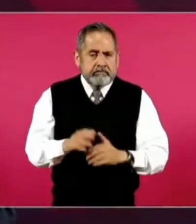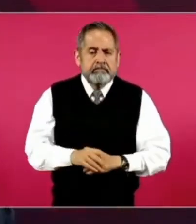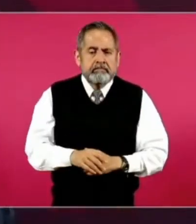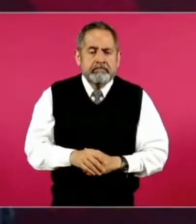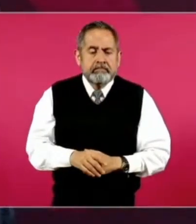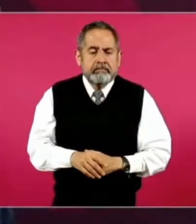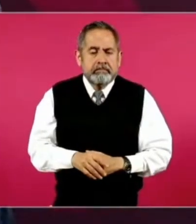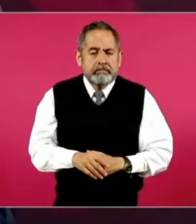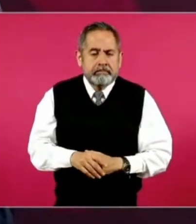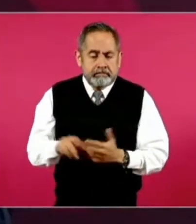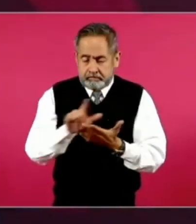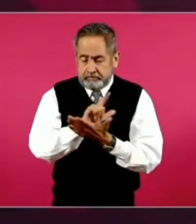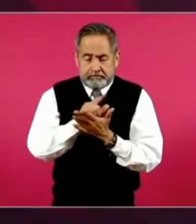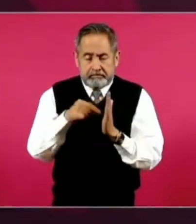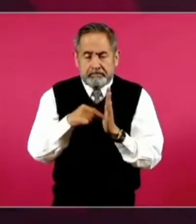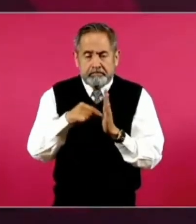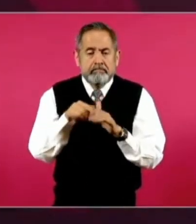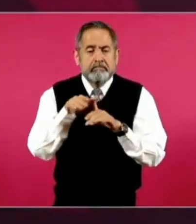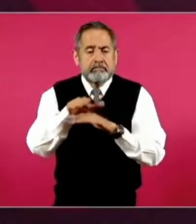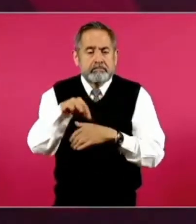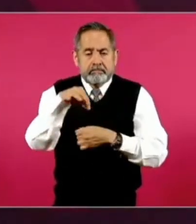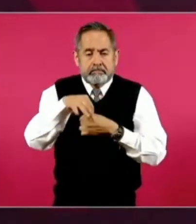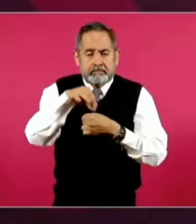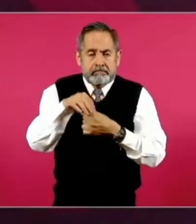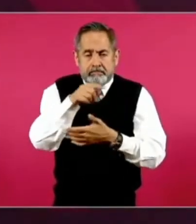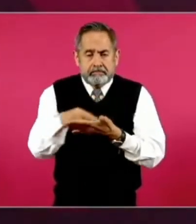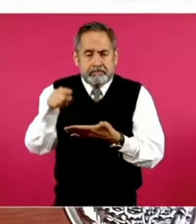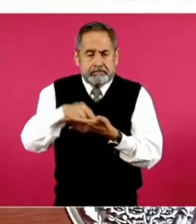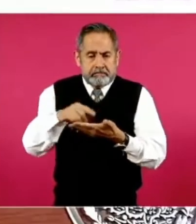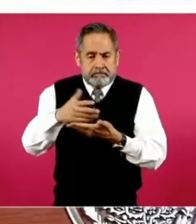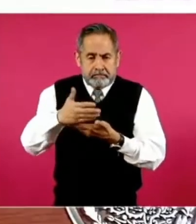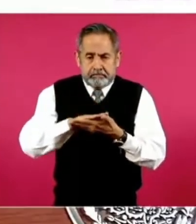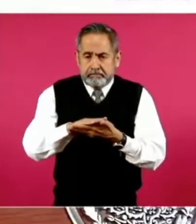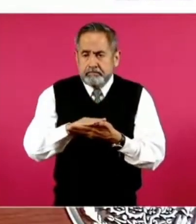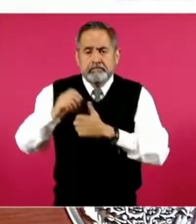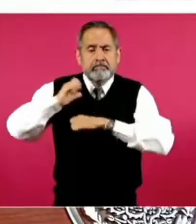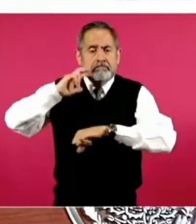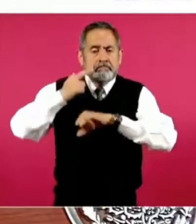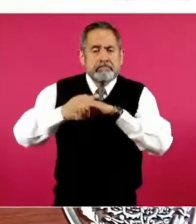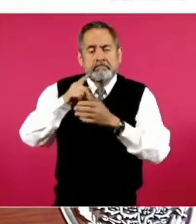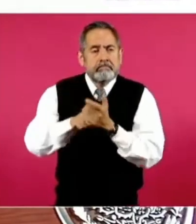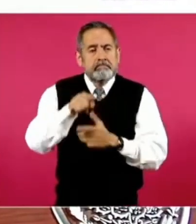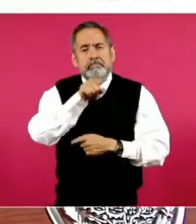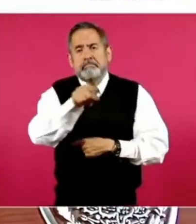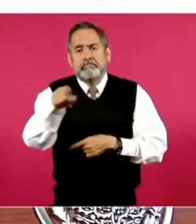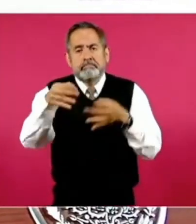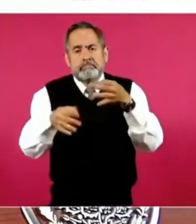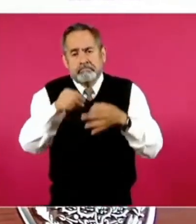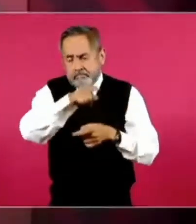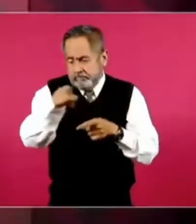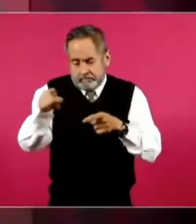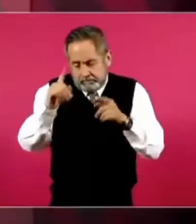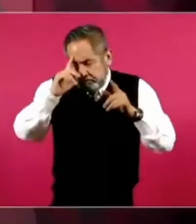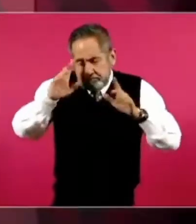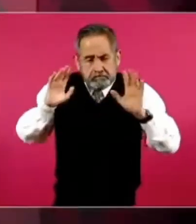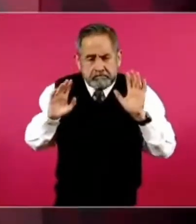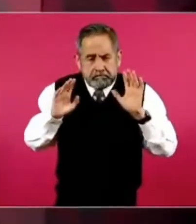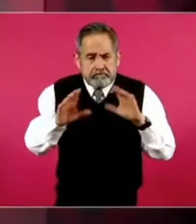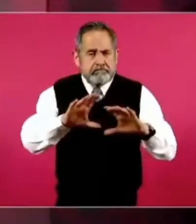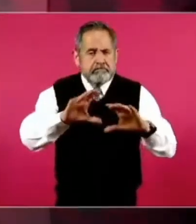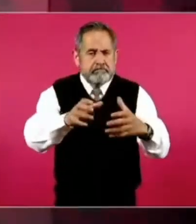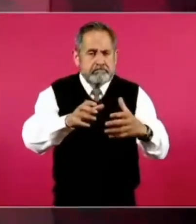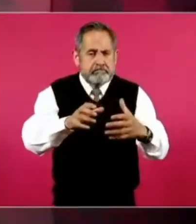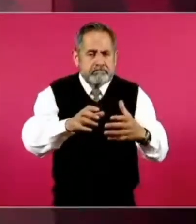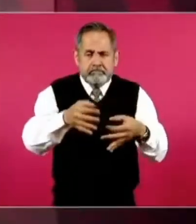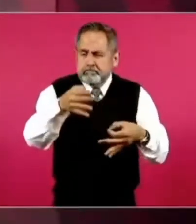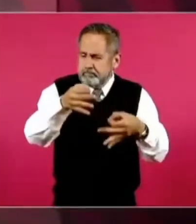una legislación electoral y hay órganos electorales. Hay un consejo, hay